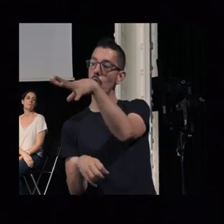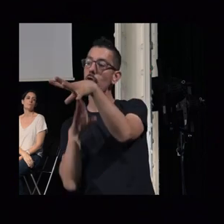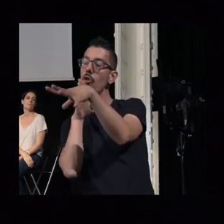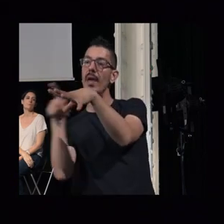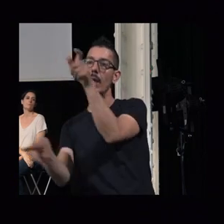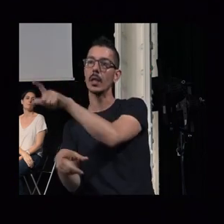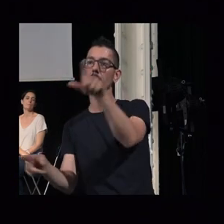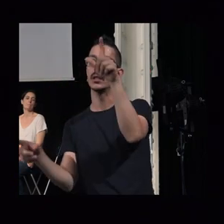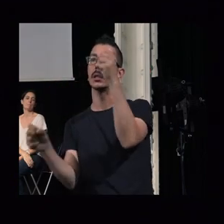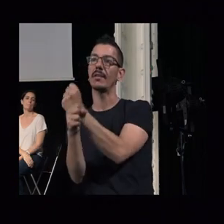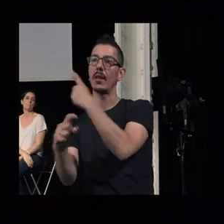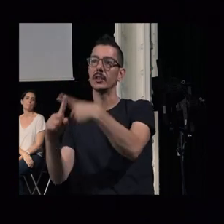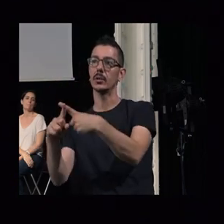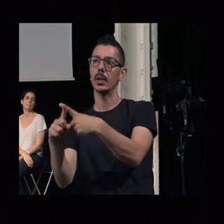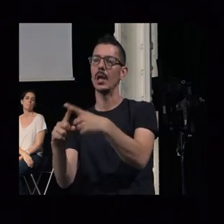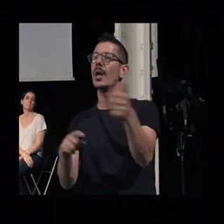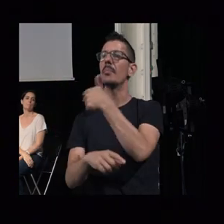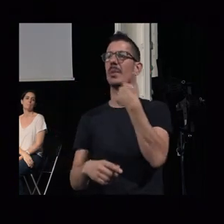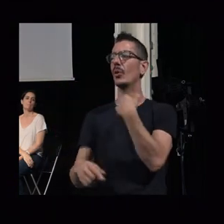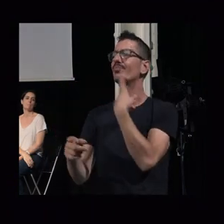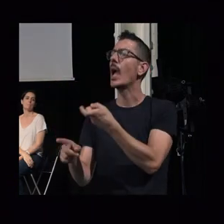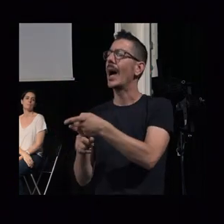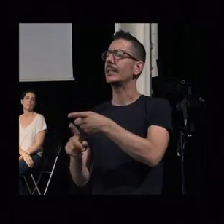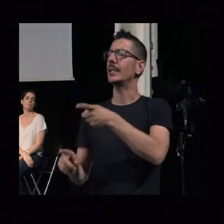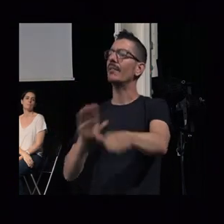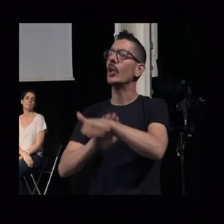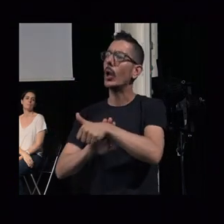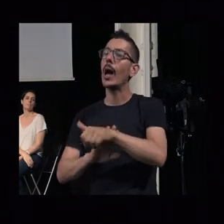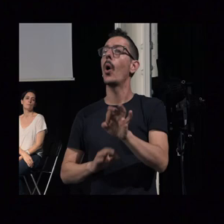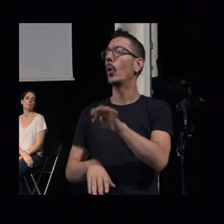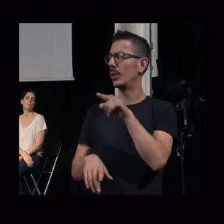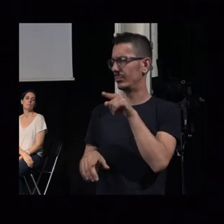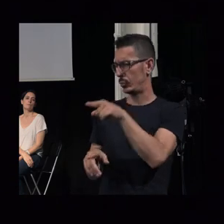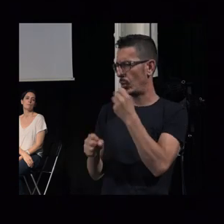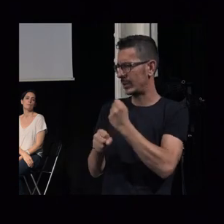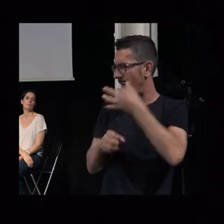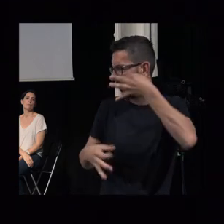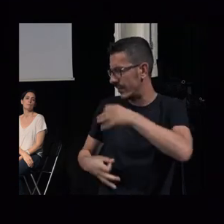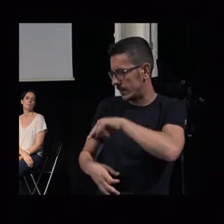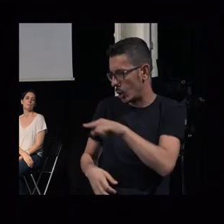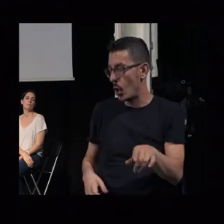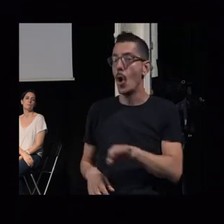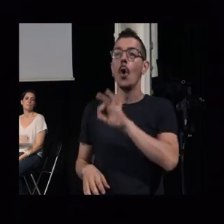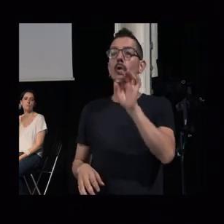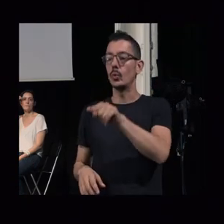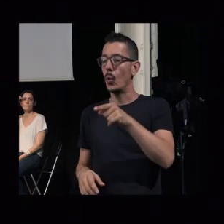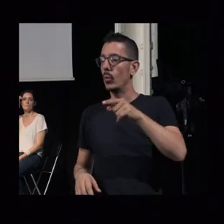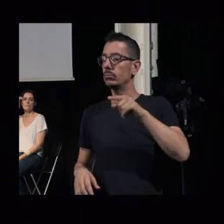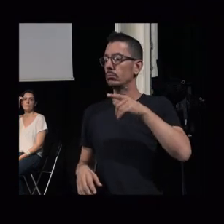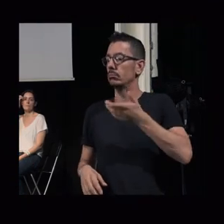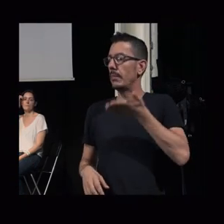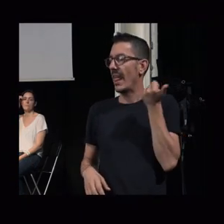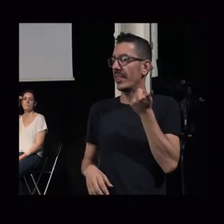se nos viola o si lo nuestro es trabajo o si merecemos estar en este mundo, si somos la cuna